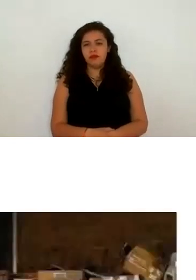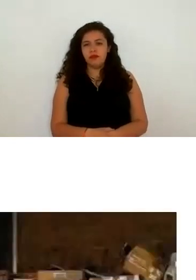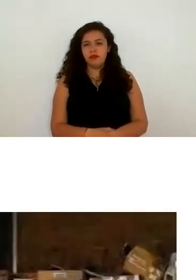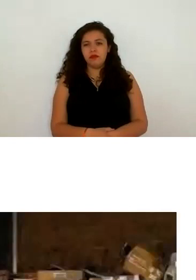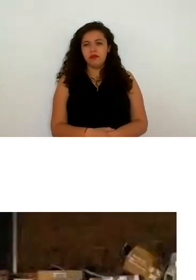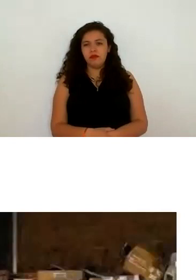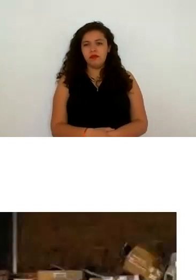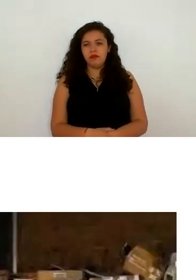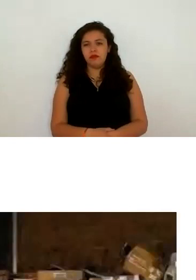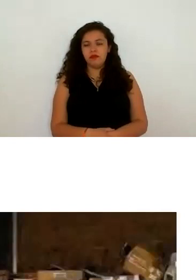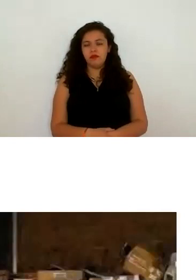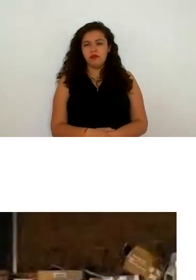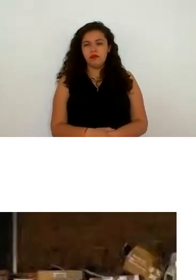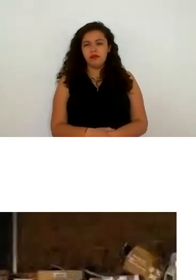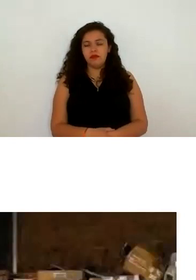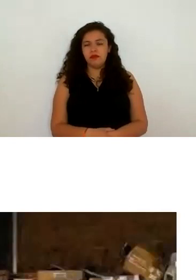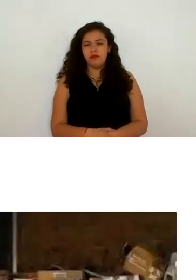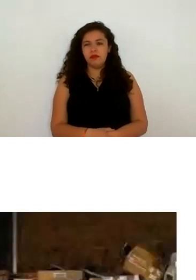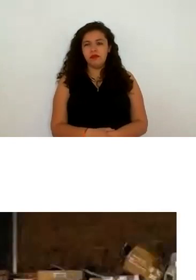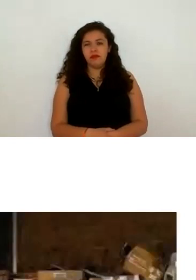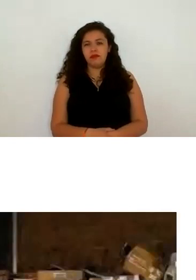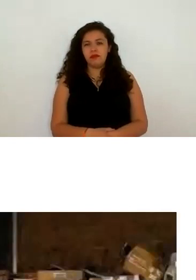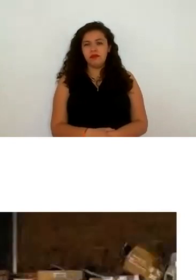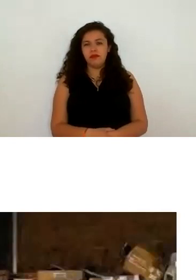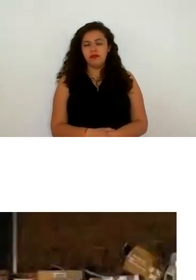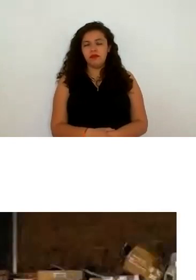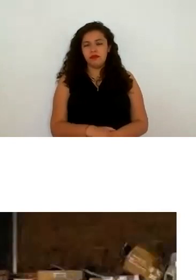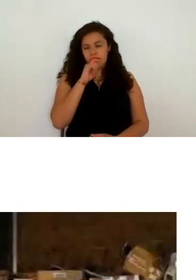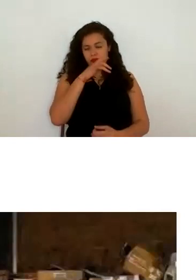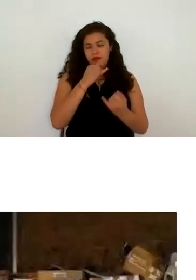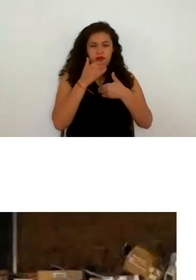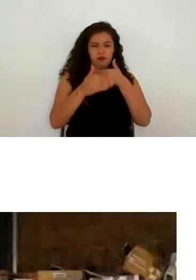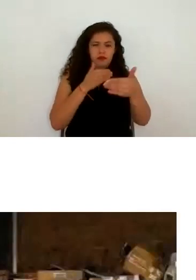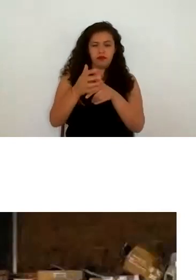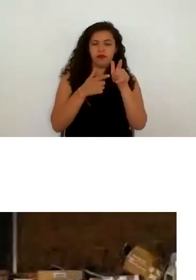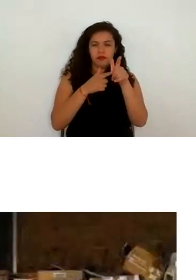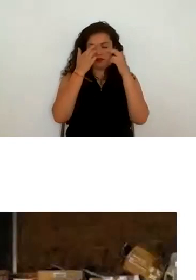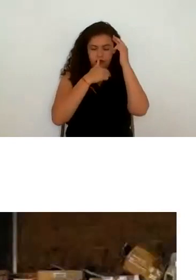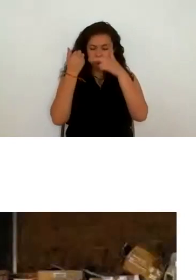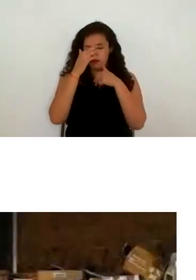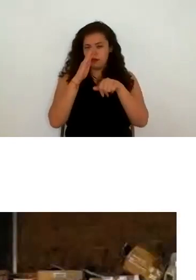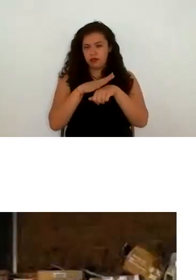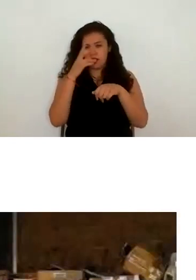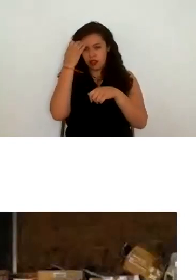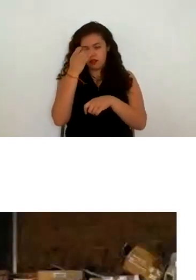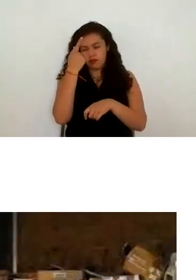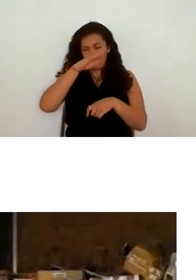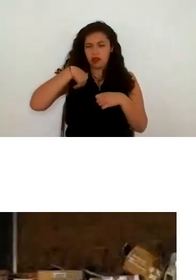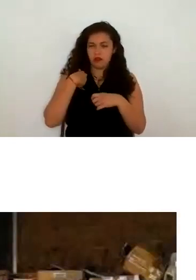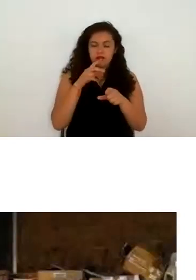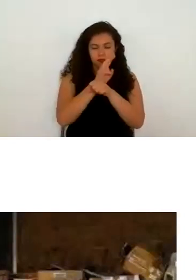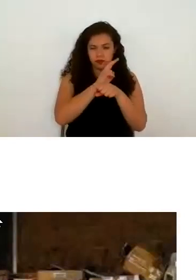finalidad también de dar el seguimiento de estos expedientes y sobre todo monitorear los tiempos de